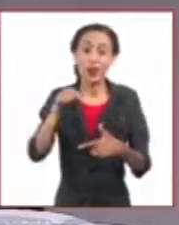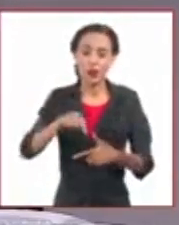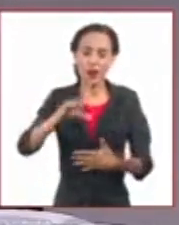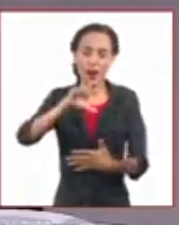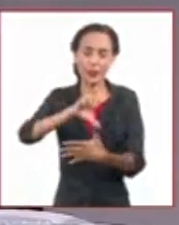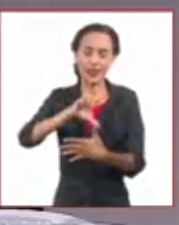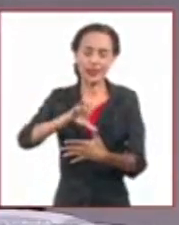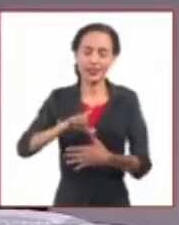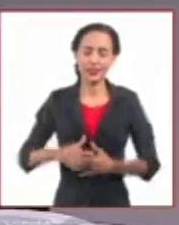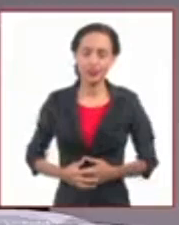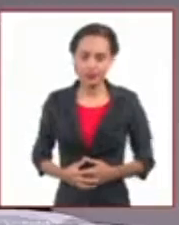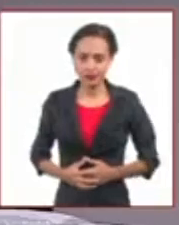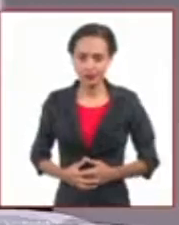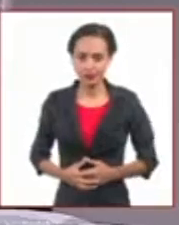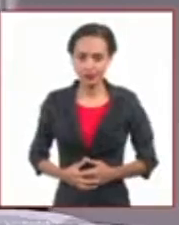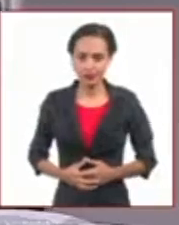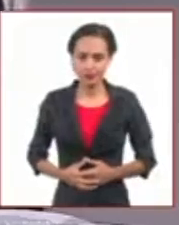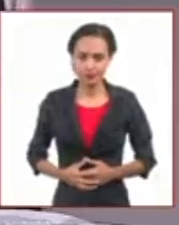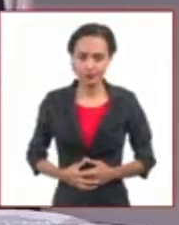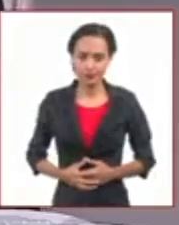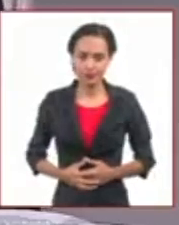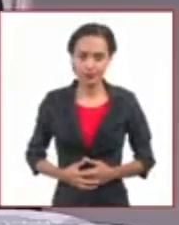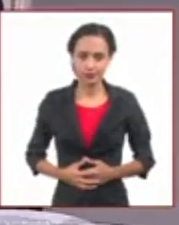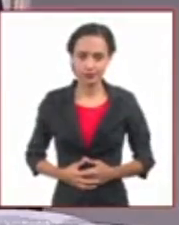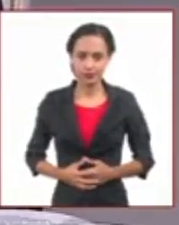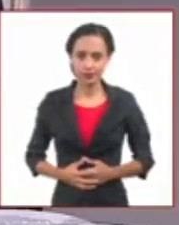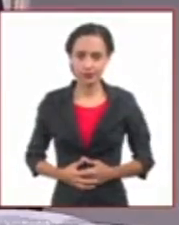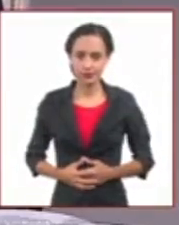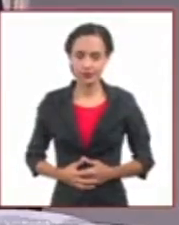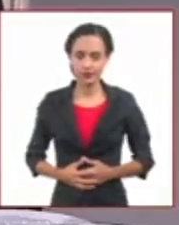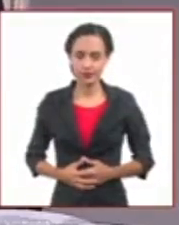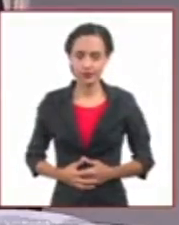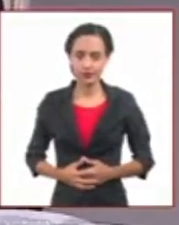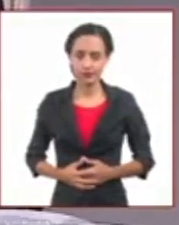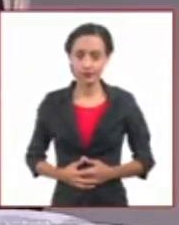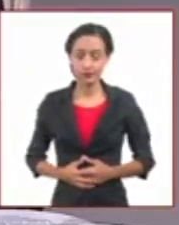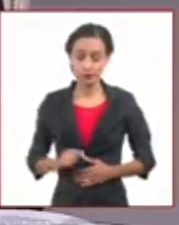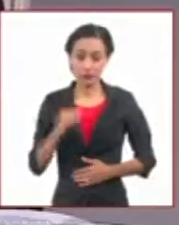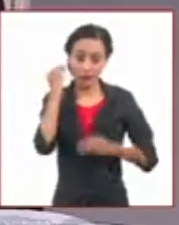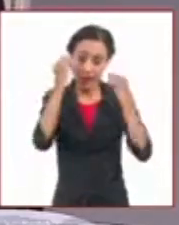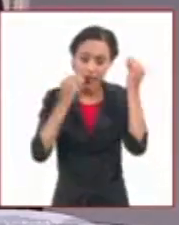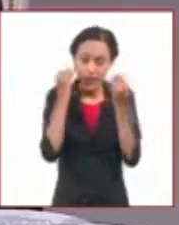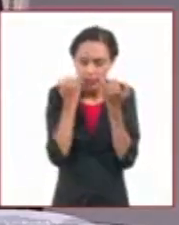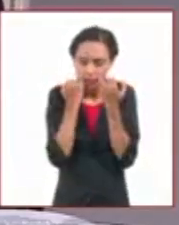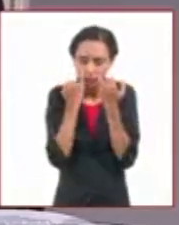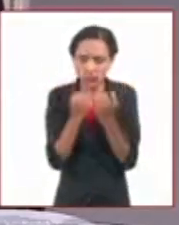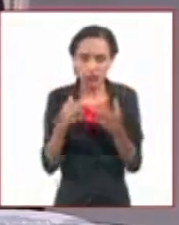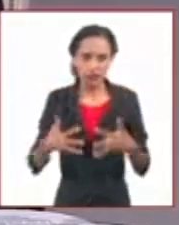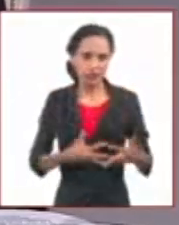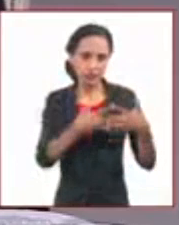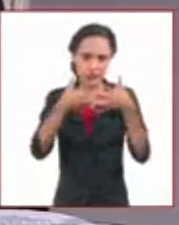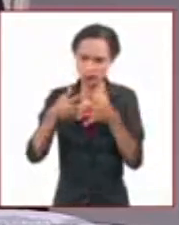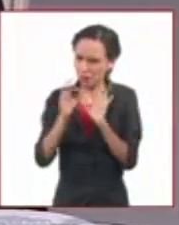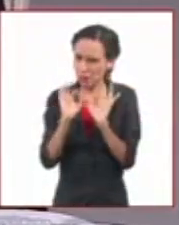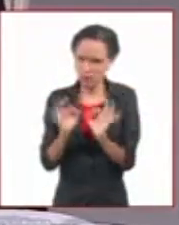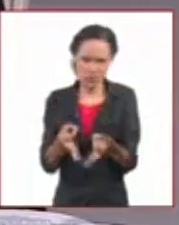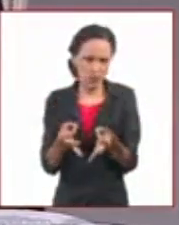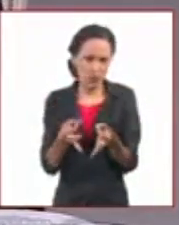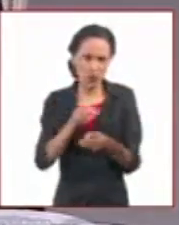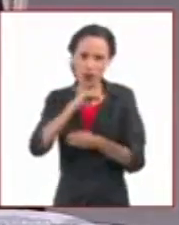o sea que de acuerdo a este tipo de análisis los intereses de eeuu se mantienen incólumes